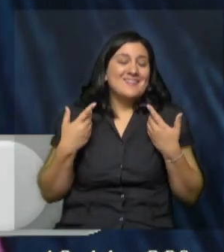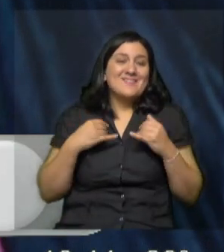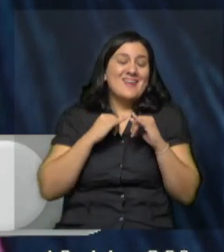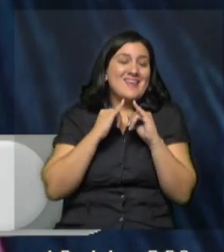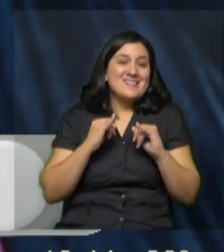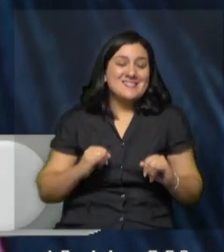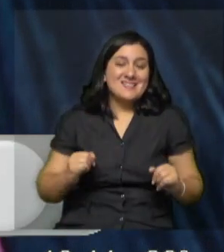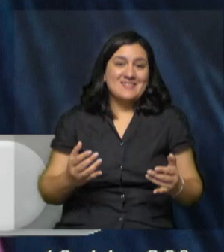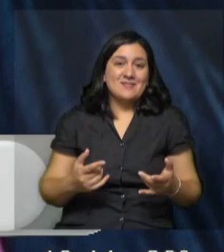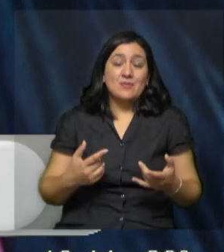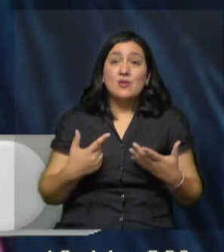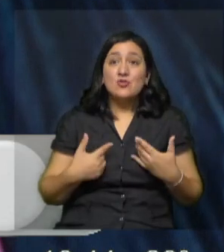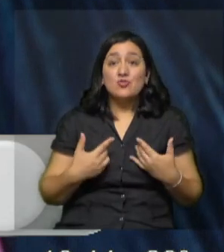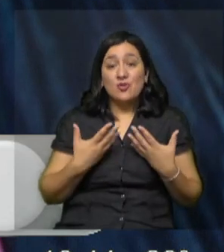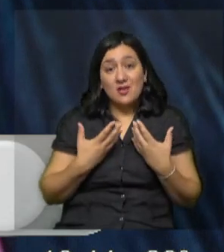es un poco eso lo que queremos